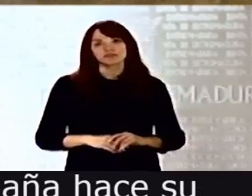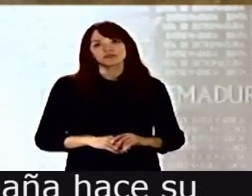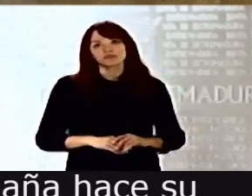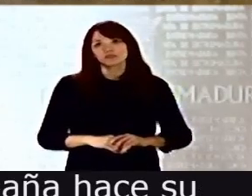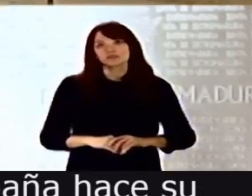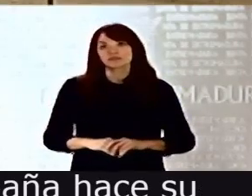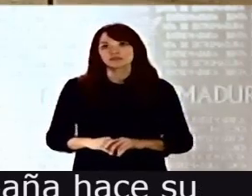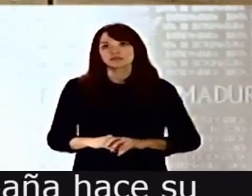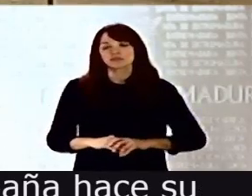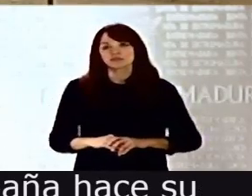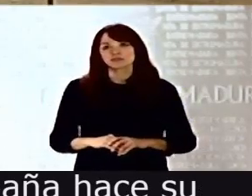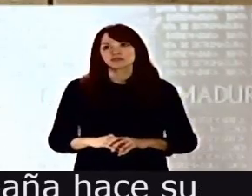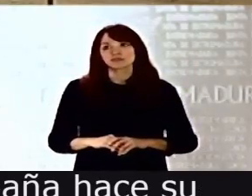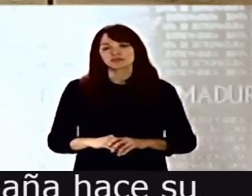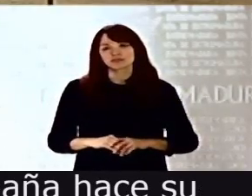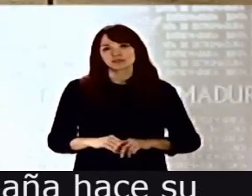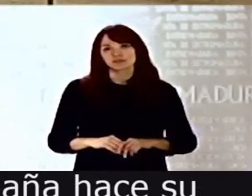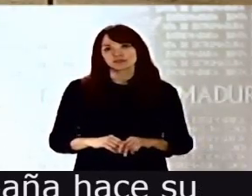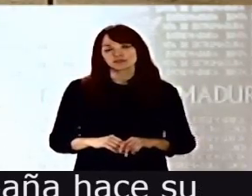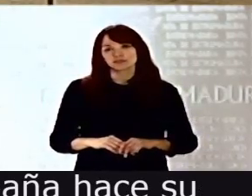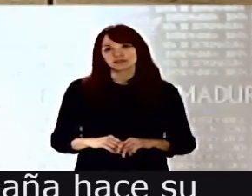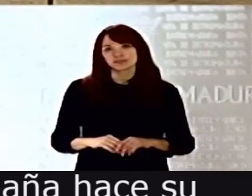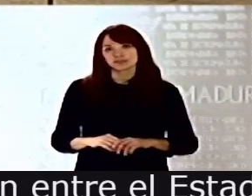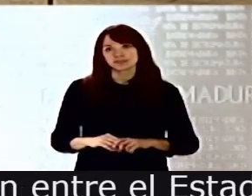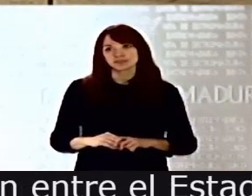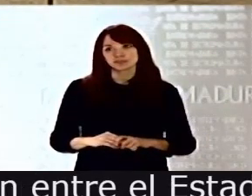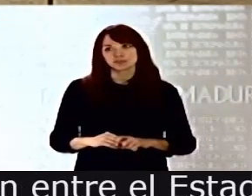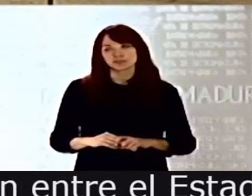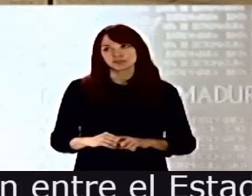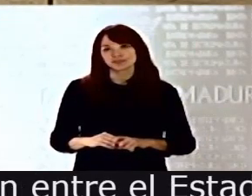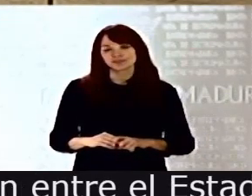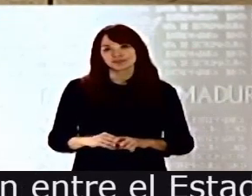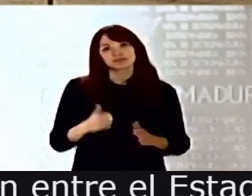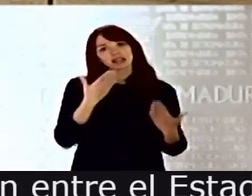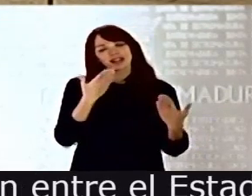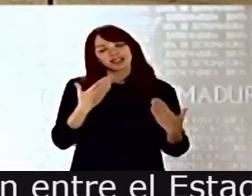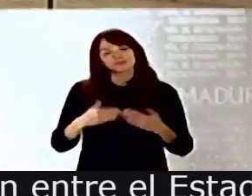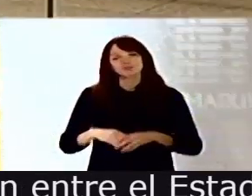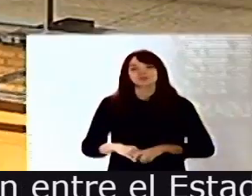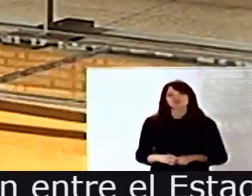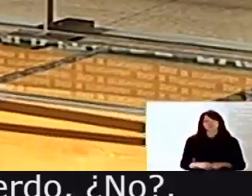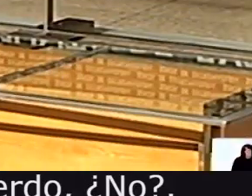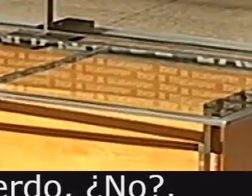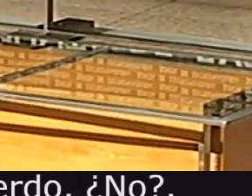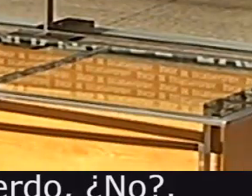Bien, muchas gracias.